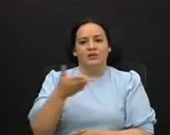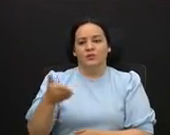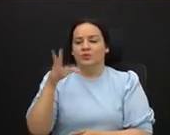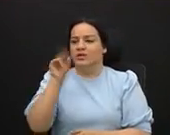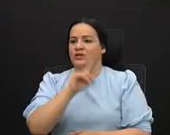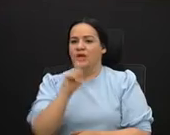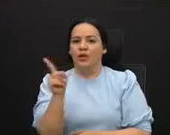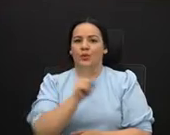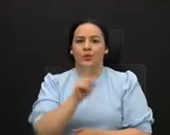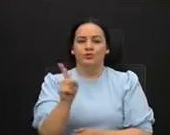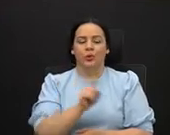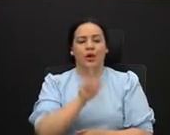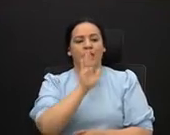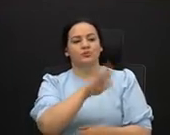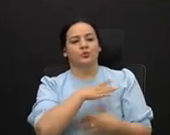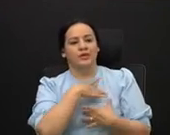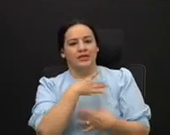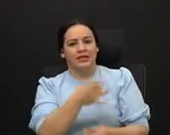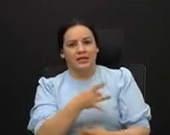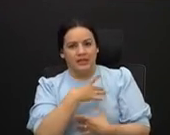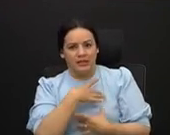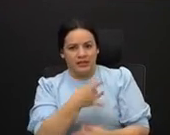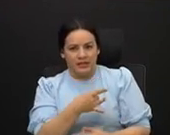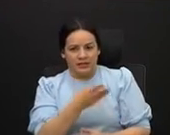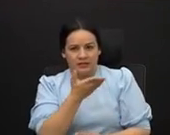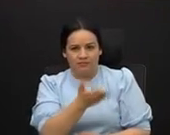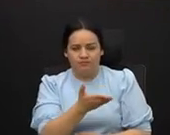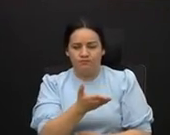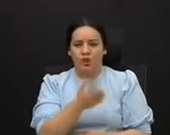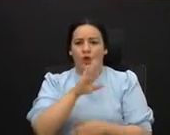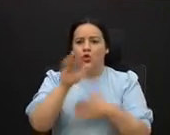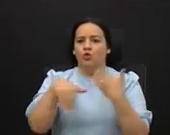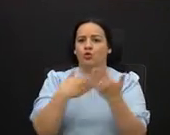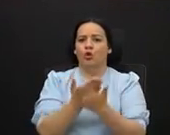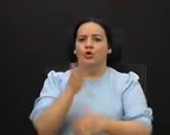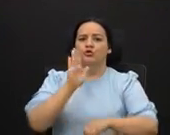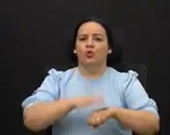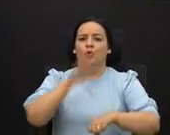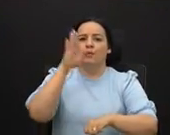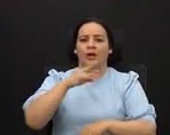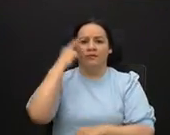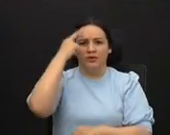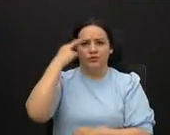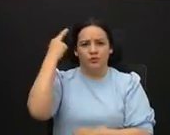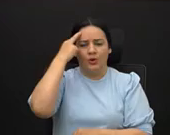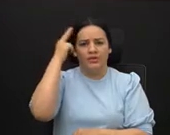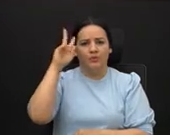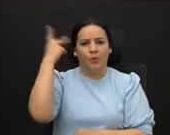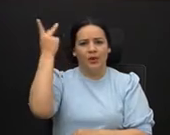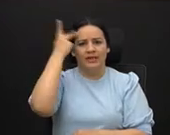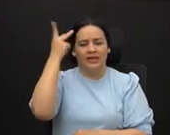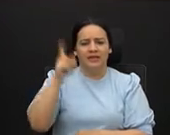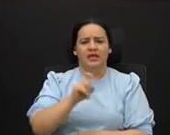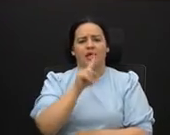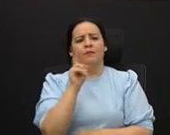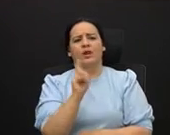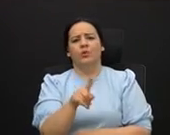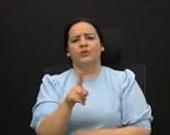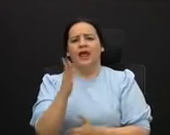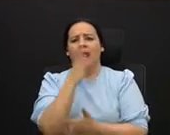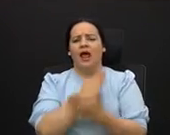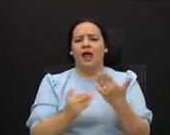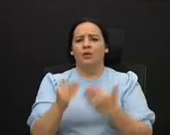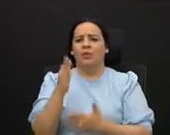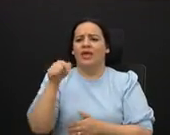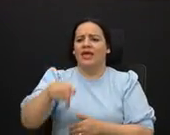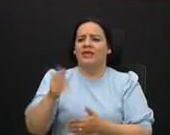son a su conveniencia y a su antojo, todo es culpa de razones políticas. Pregúntenle si aquí hay algo que a